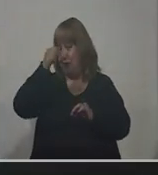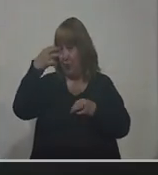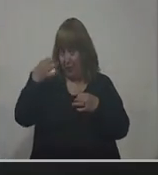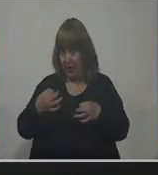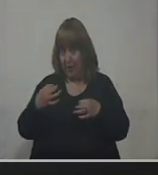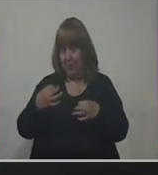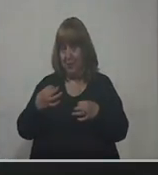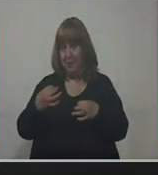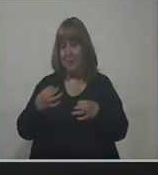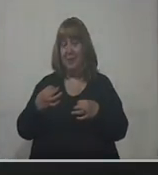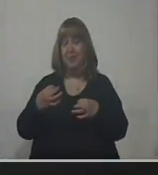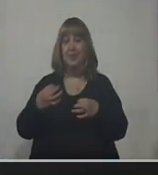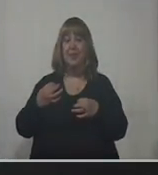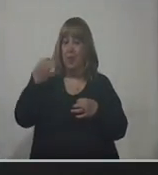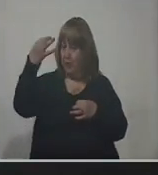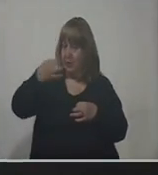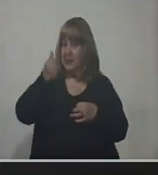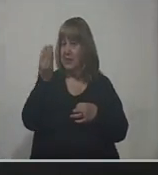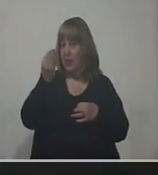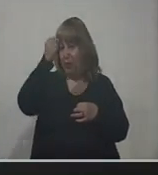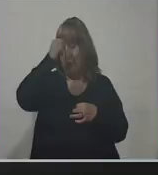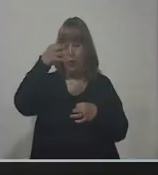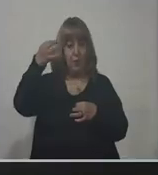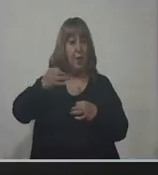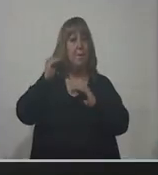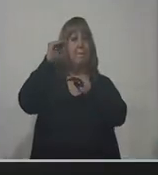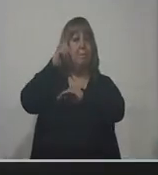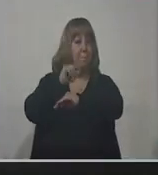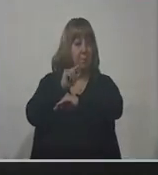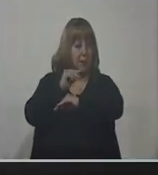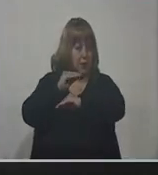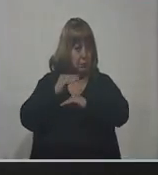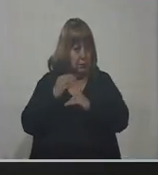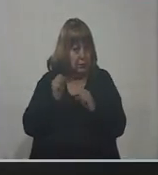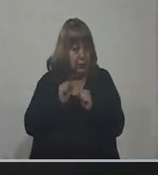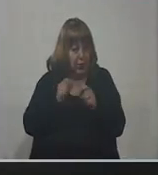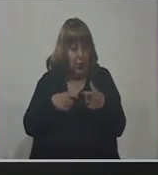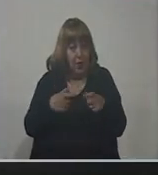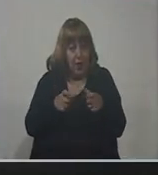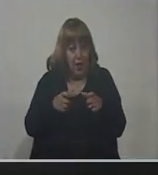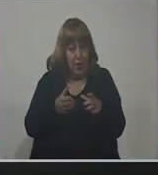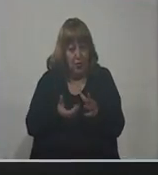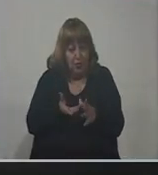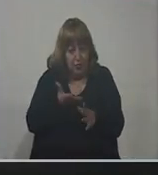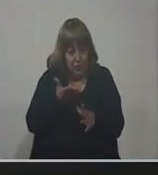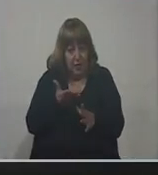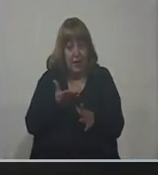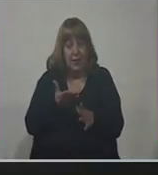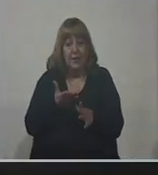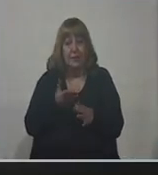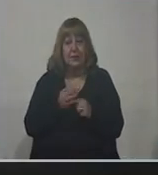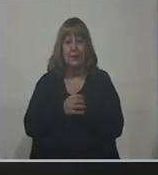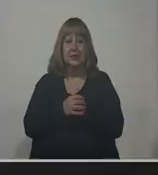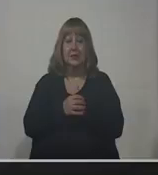domingo, adentro del buen tiempo, a eso me refiero, pero con mínimas que van a ser muy bajas, compatibles con heladas casi generales. Bueno, no